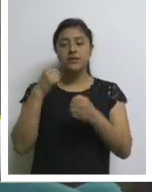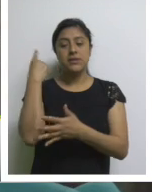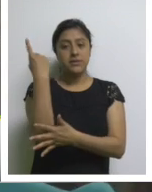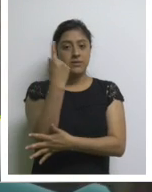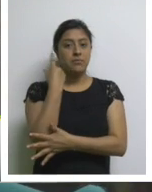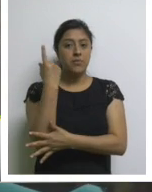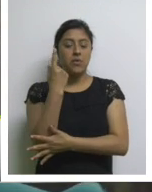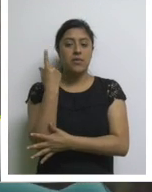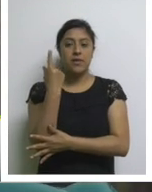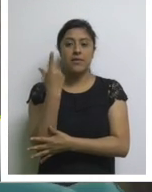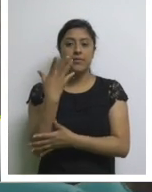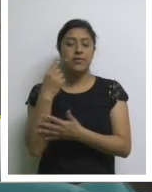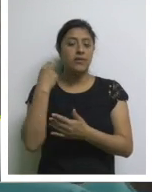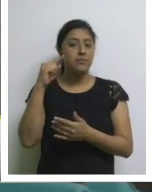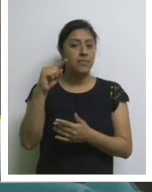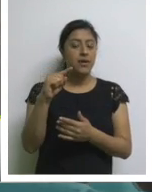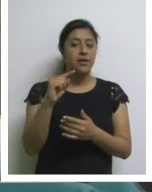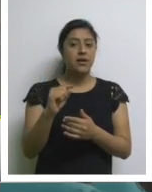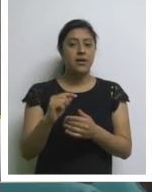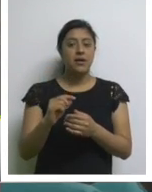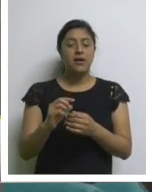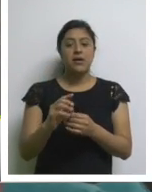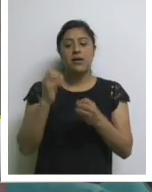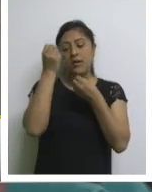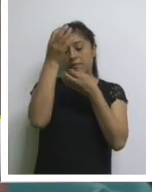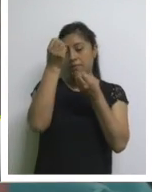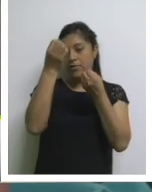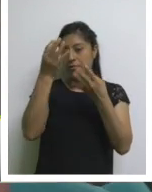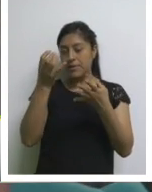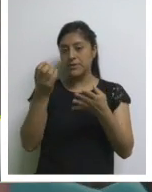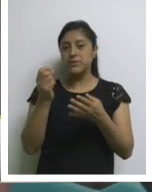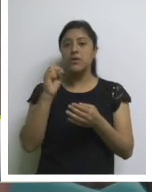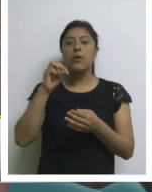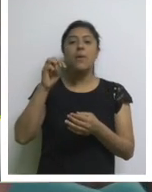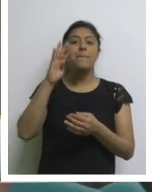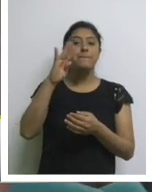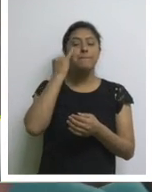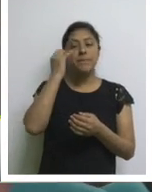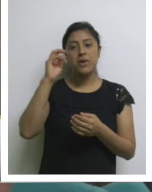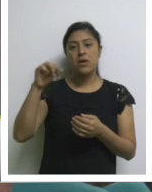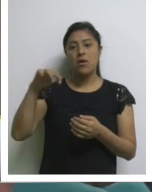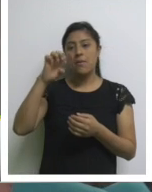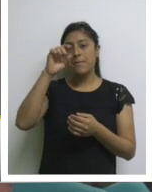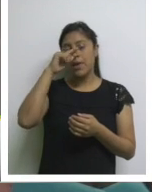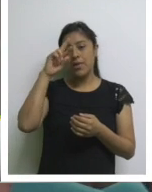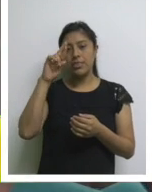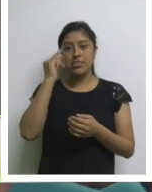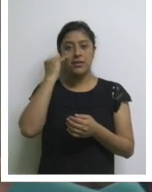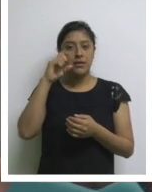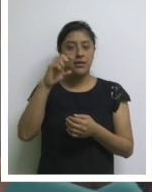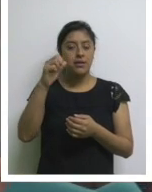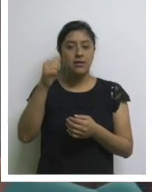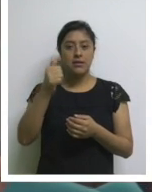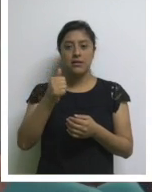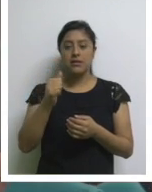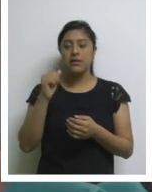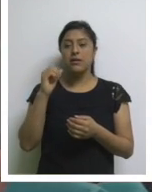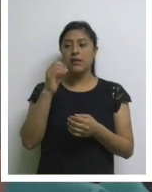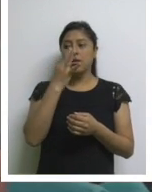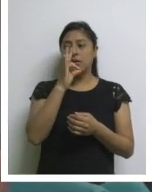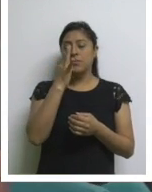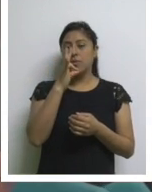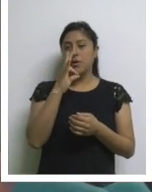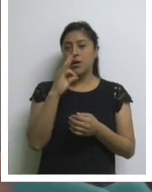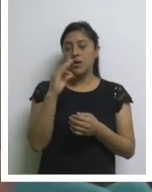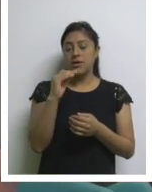es una de las cuestiones de que sí es importante para la cuestión de la información biométrica.